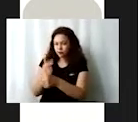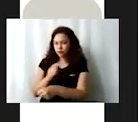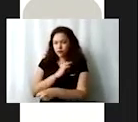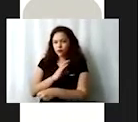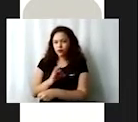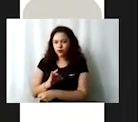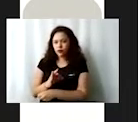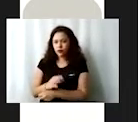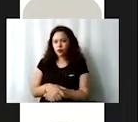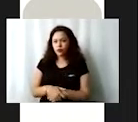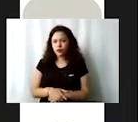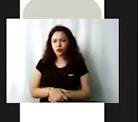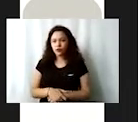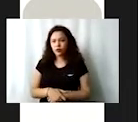estos